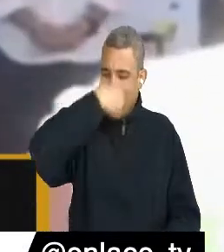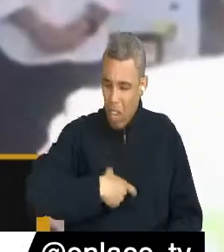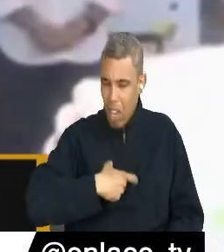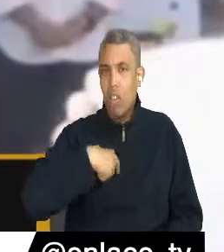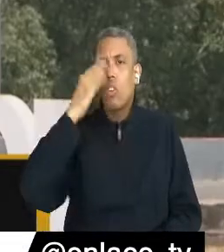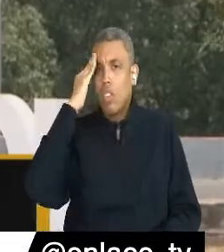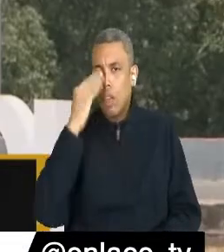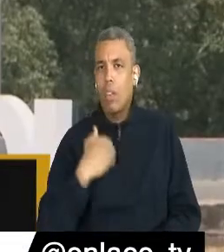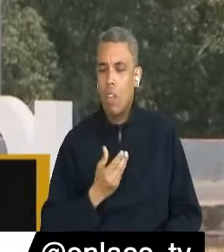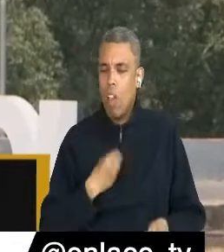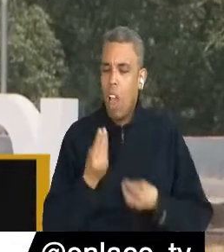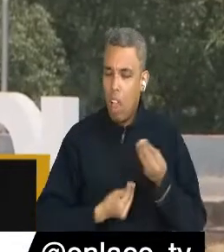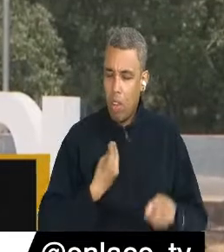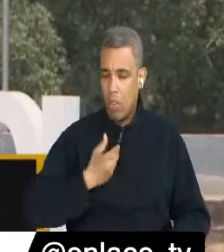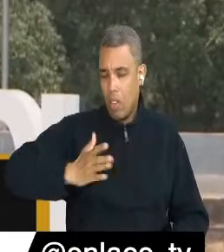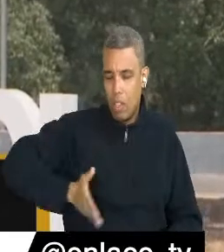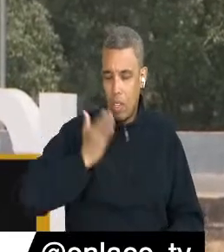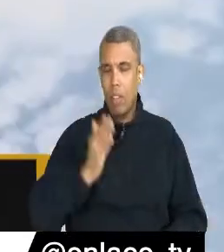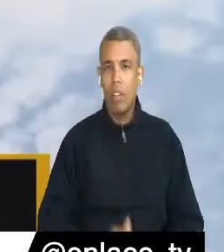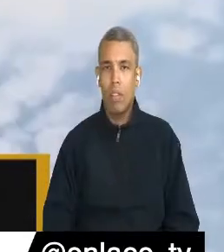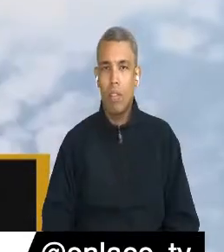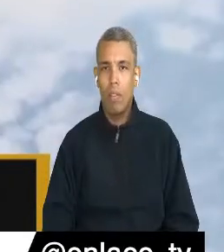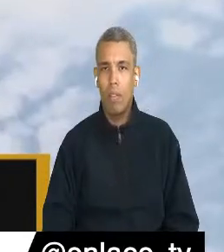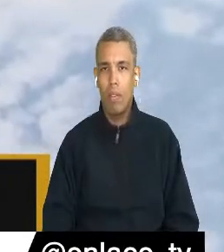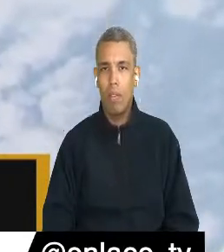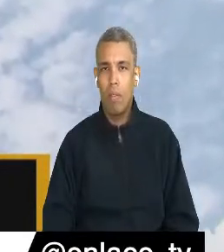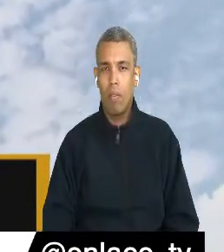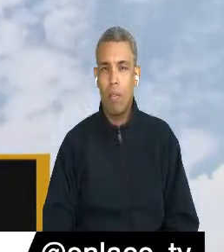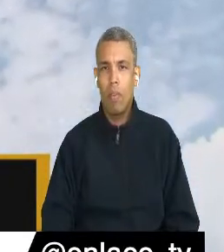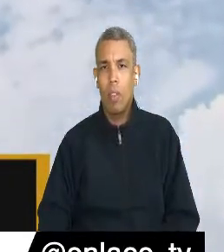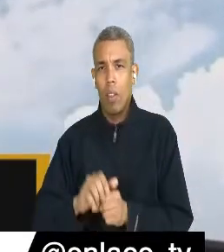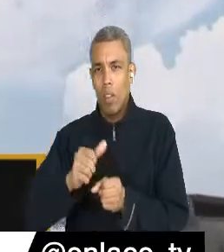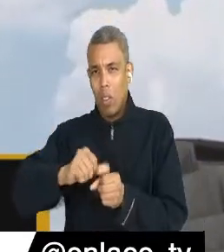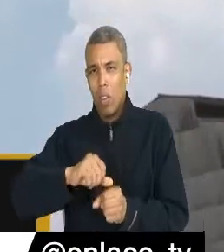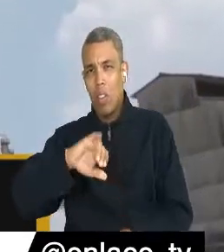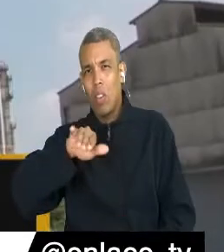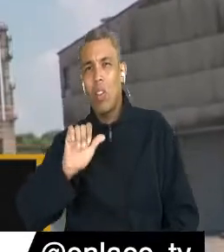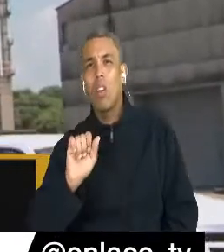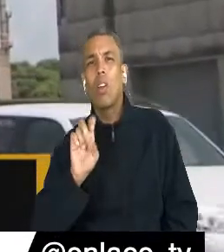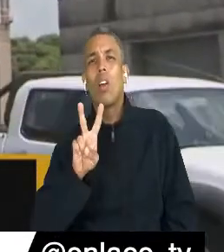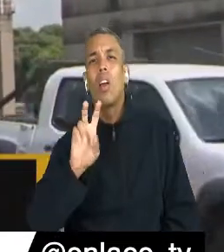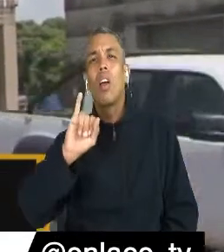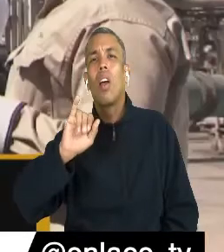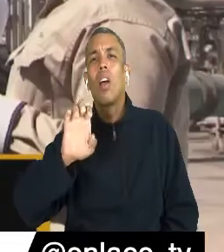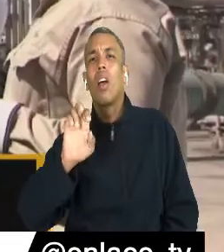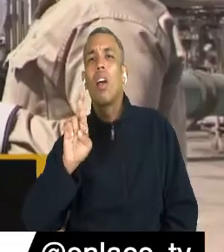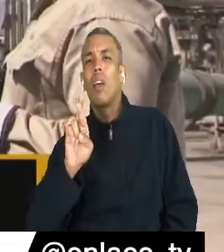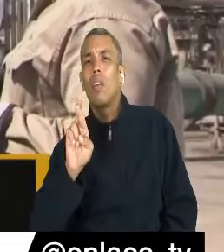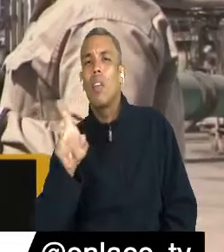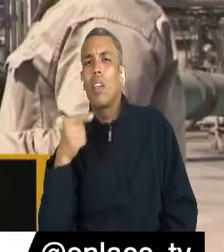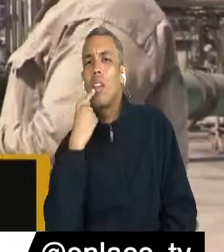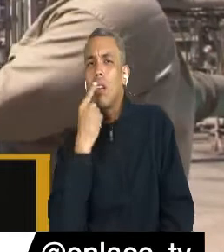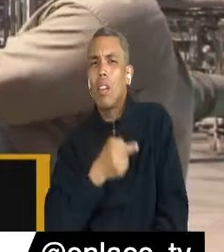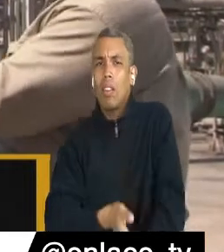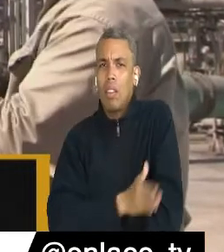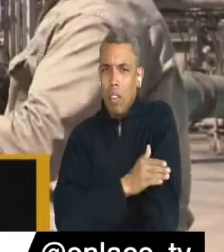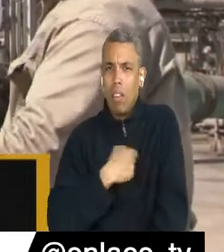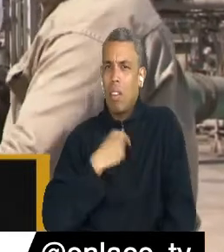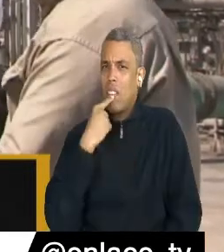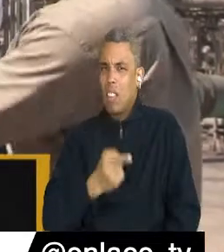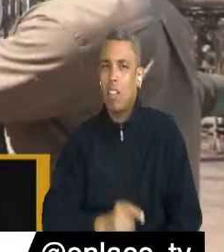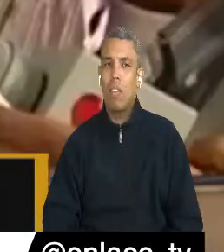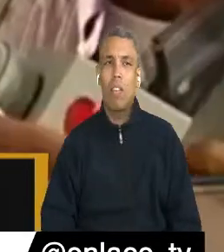se hace. Mucho antes, el anterior presidente de la compañía, Javier Gutiérrez Pemberti, dijo que PMRB iba viento en popa.